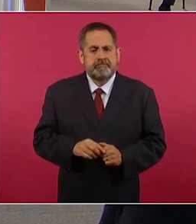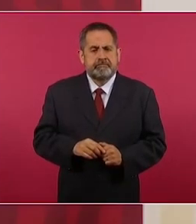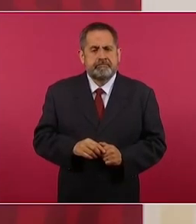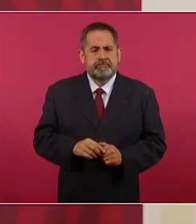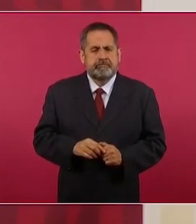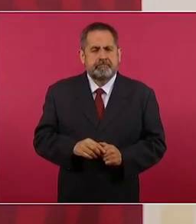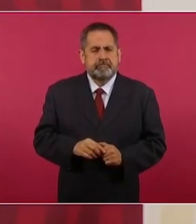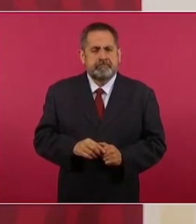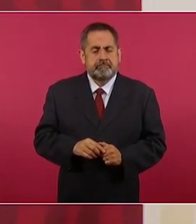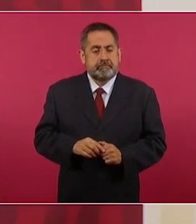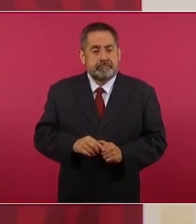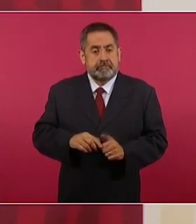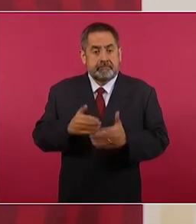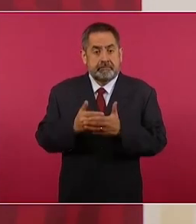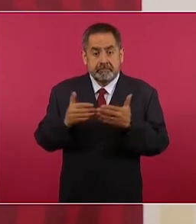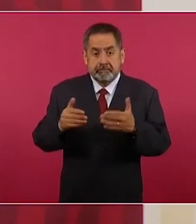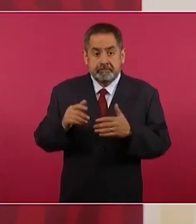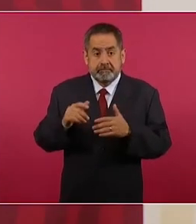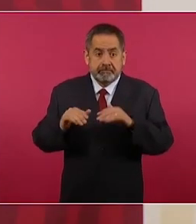y ahora